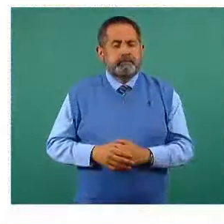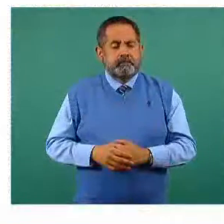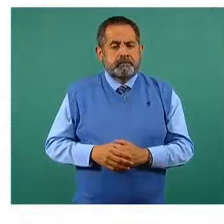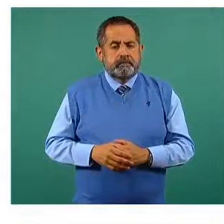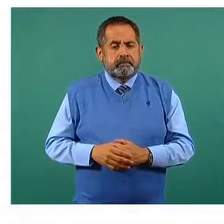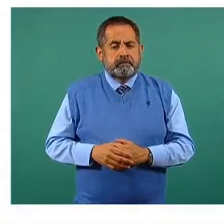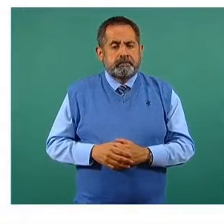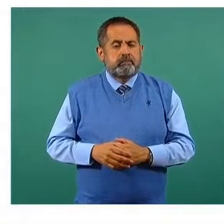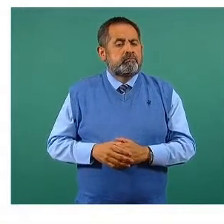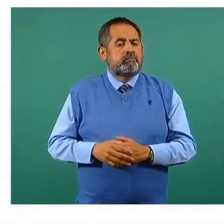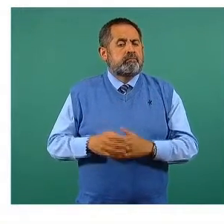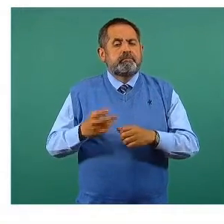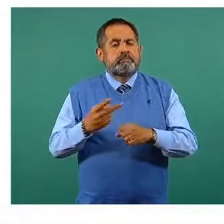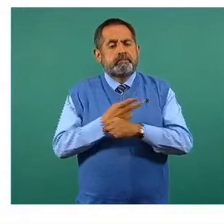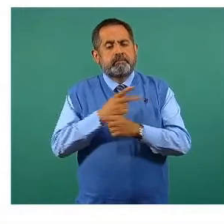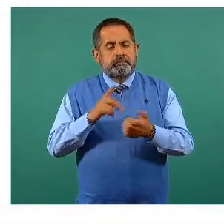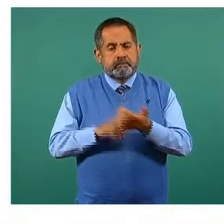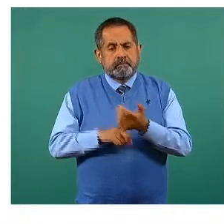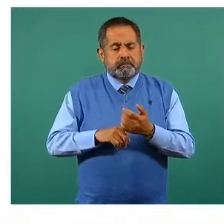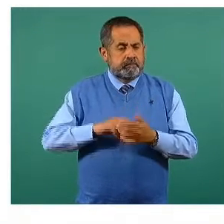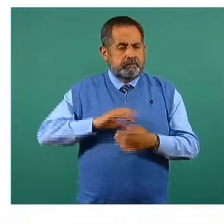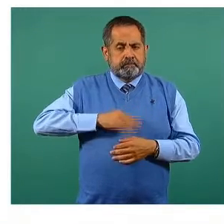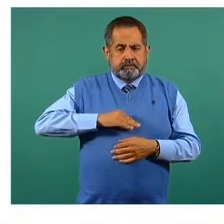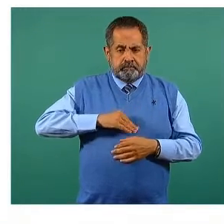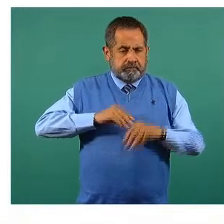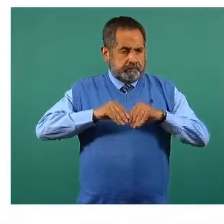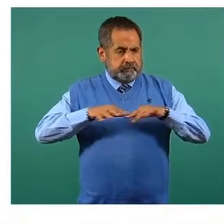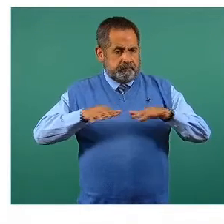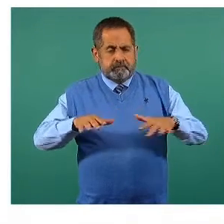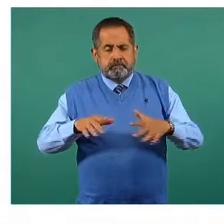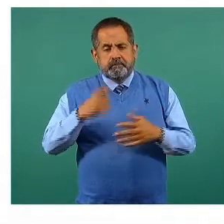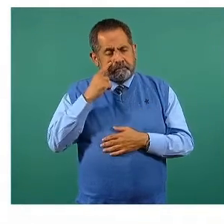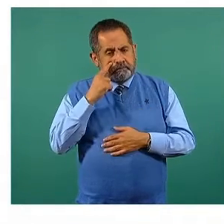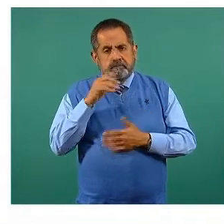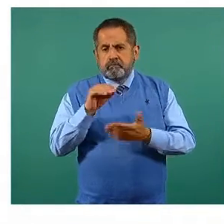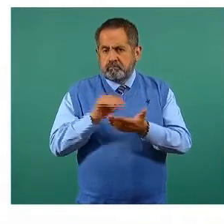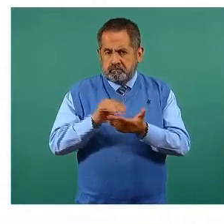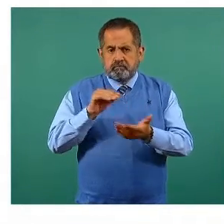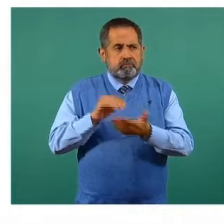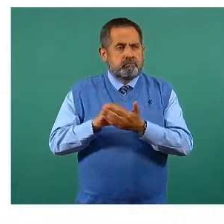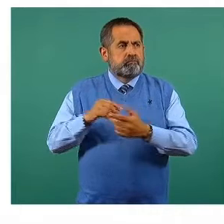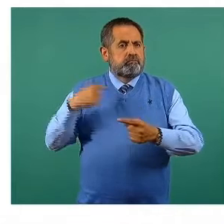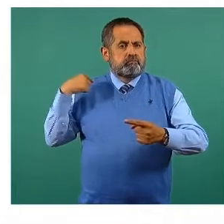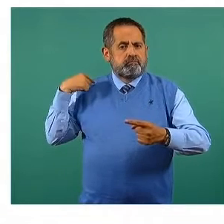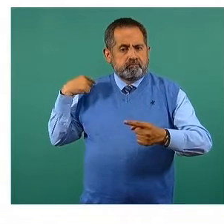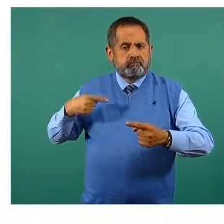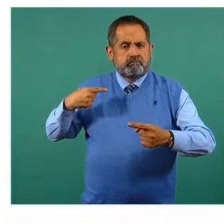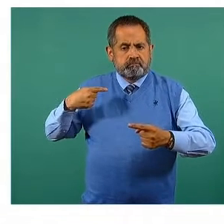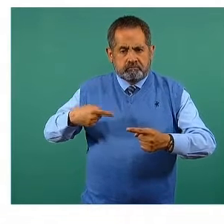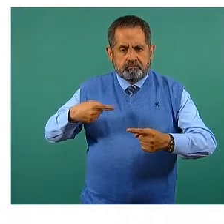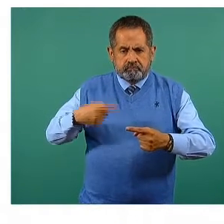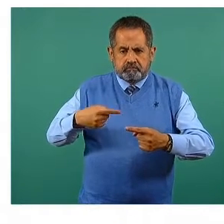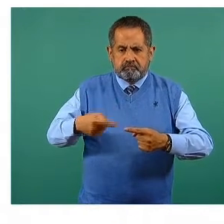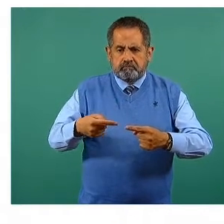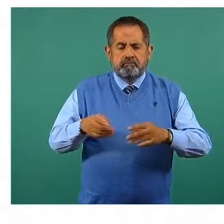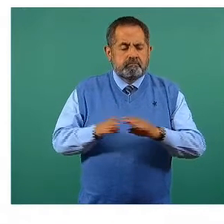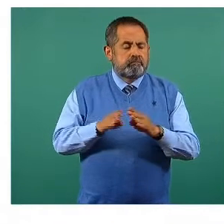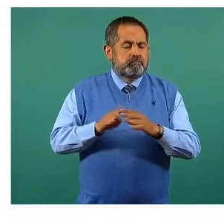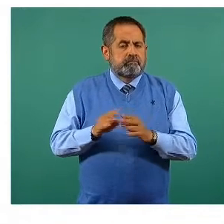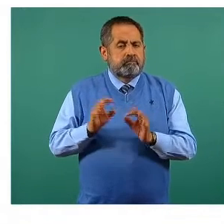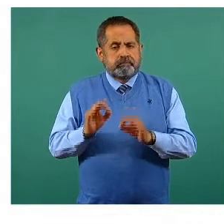Para efectos del comportamiento epidémico, continuamos con el observado en últimas semanas. Ya decíamos el